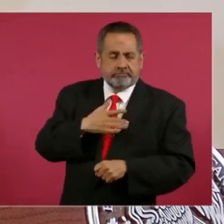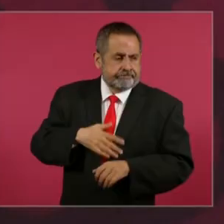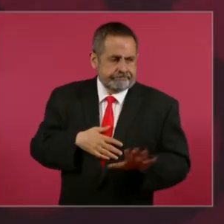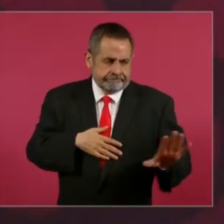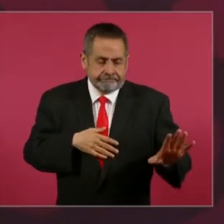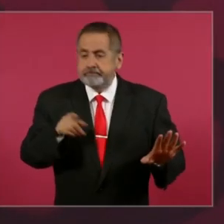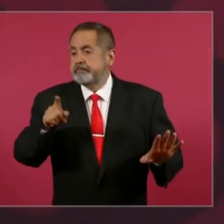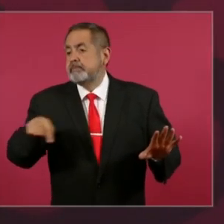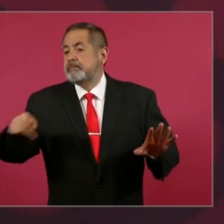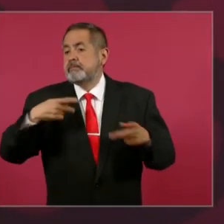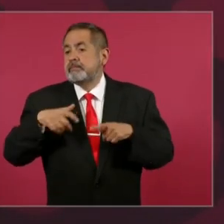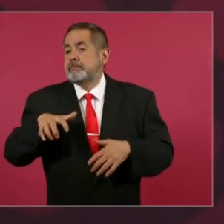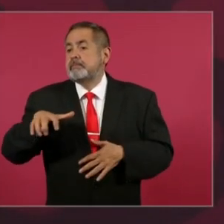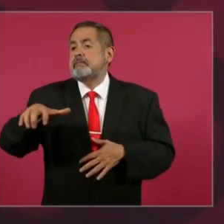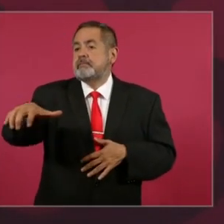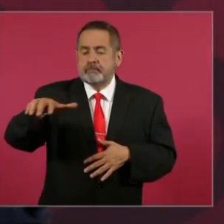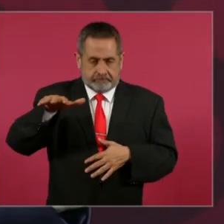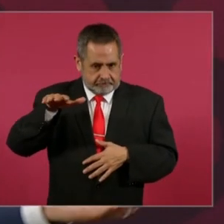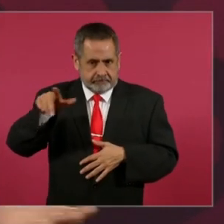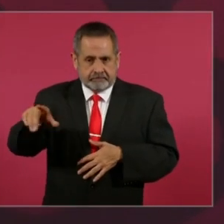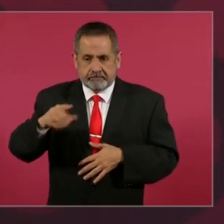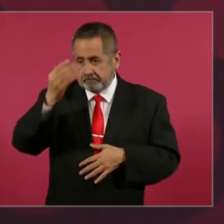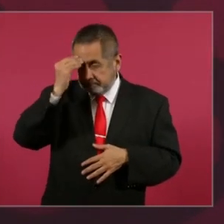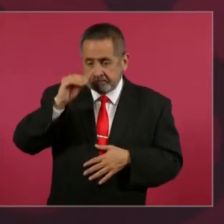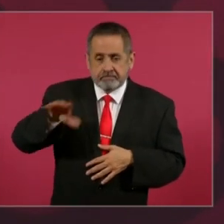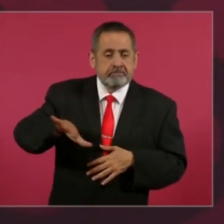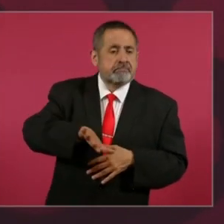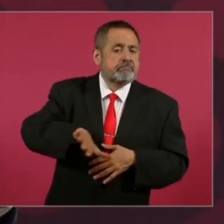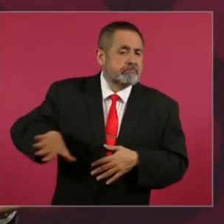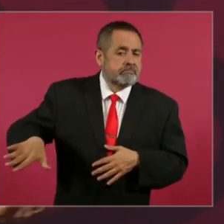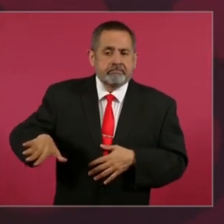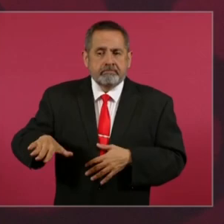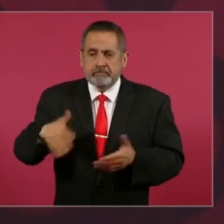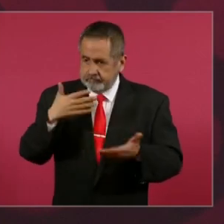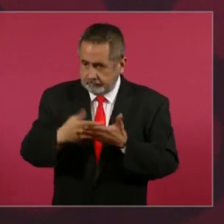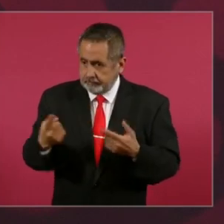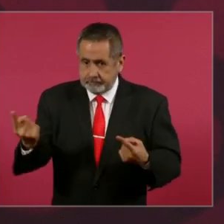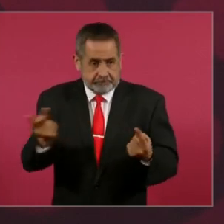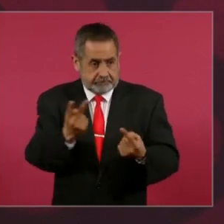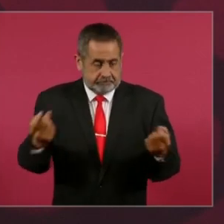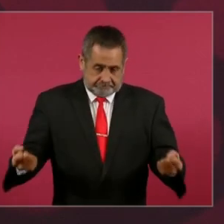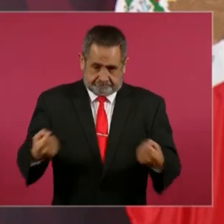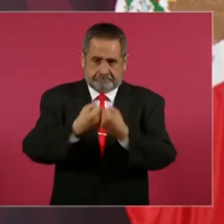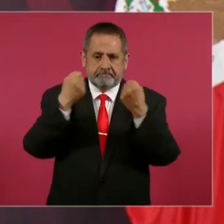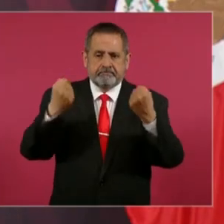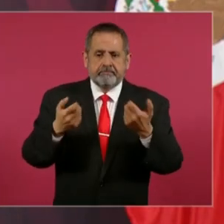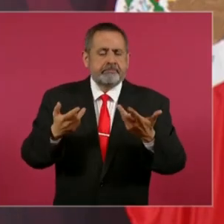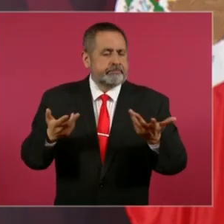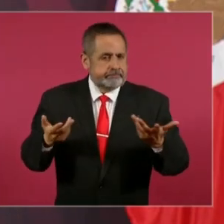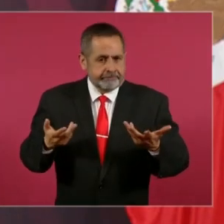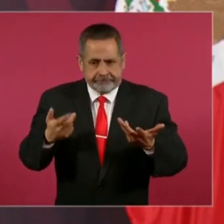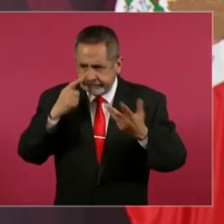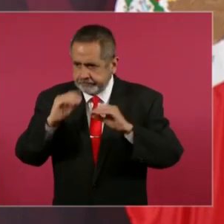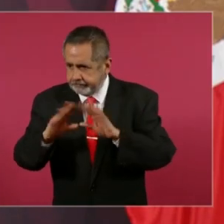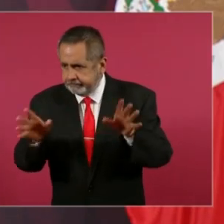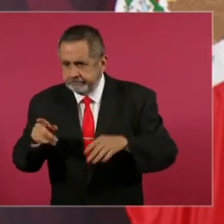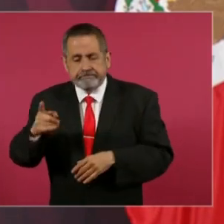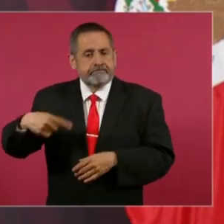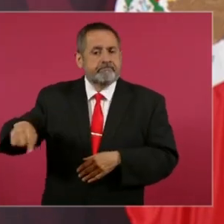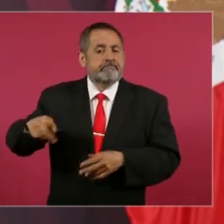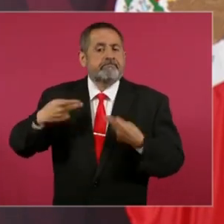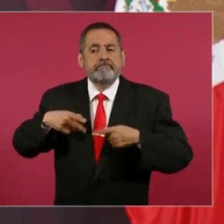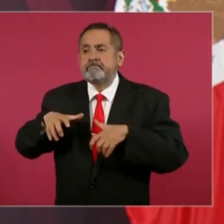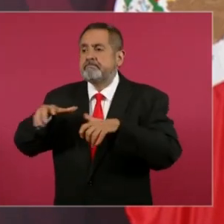pueblo que estaba en el olvido, en la marginación, y ahora está